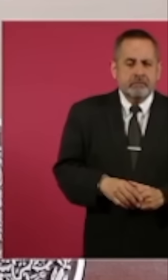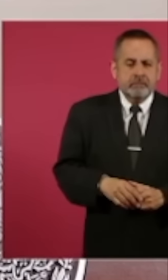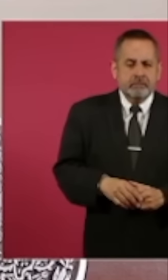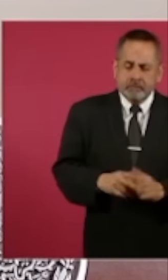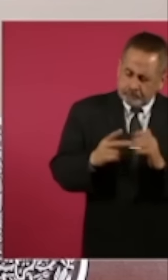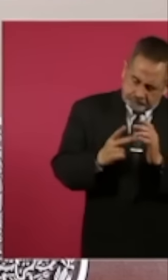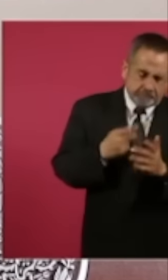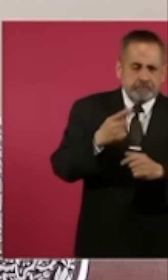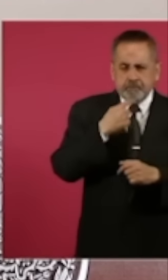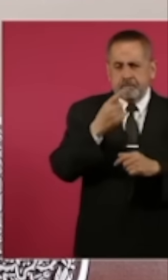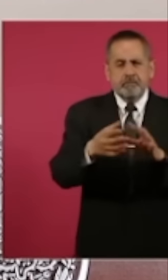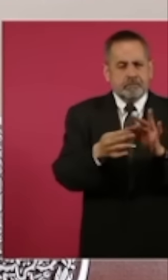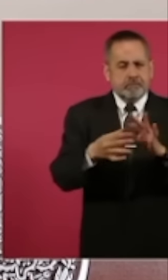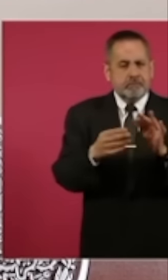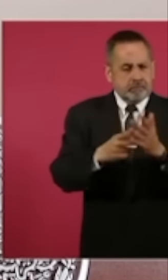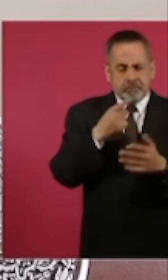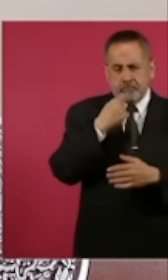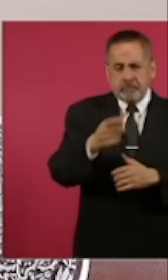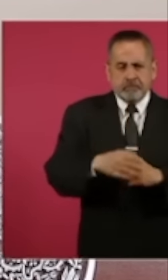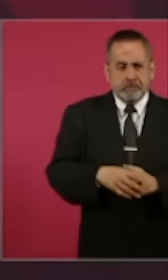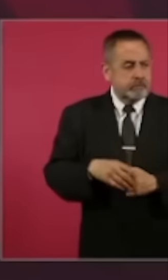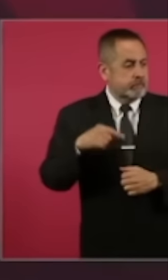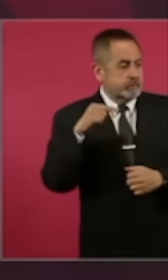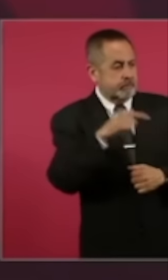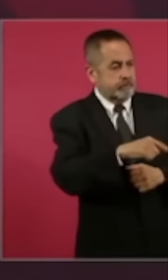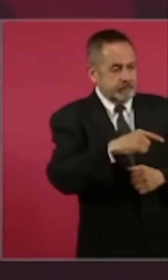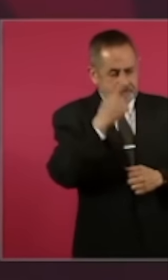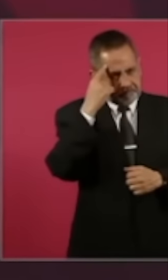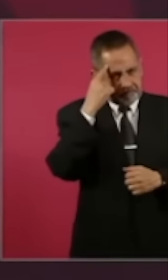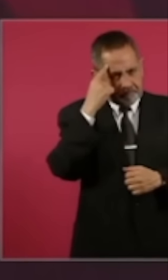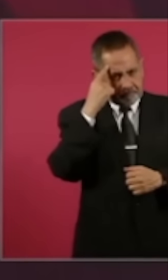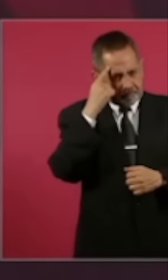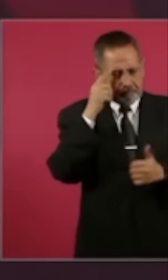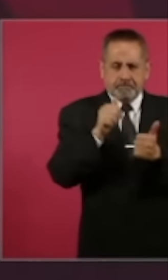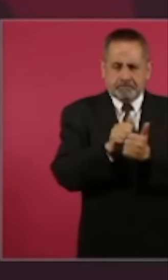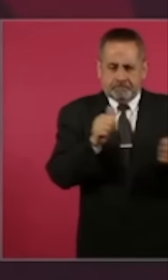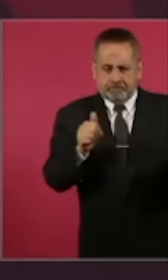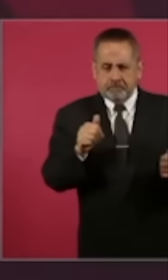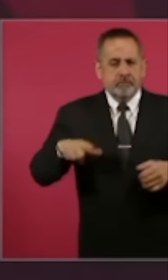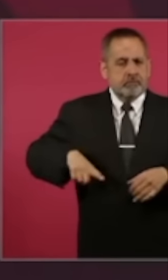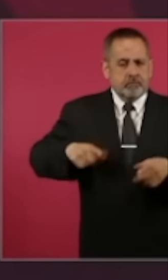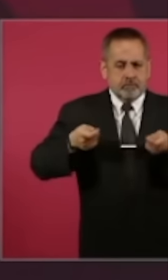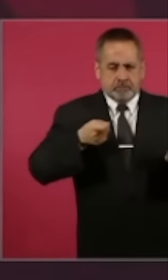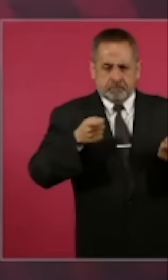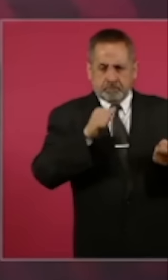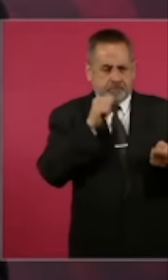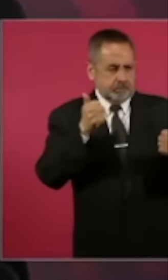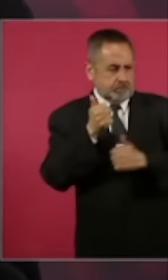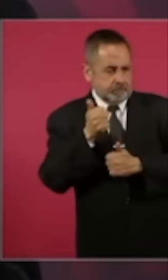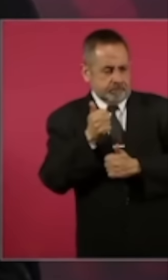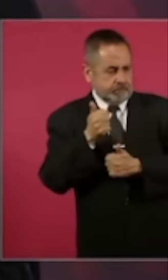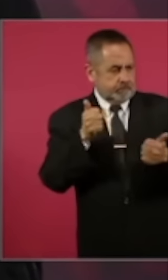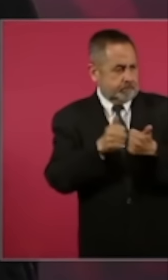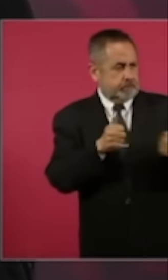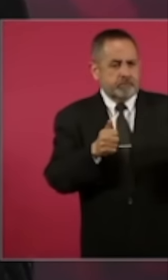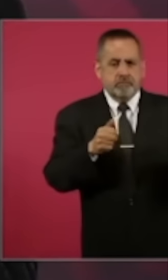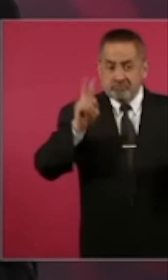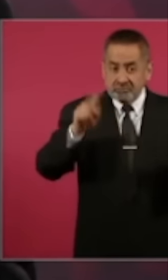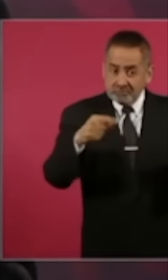lo repito, crearon este organismo supuestamente autónomo, autónomo del pueblo,